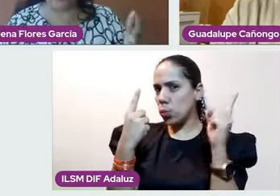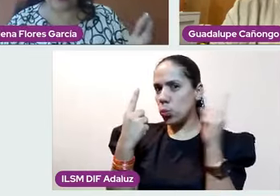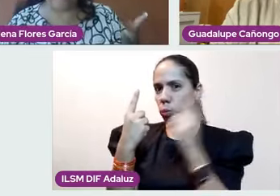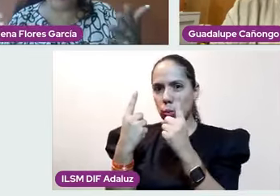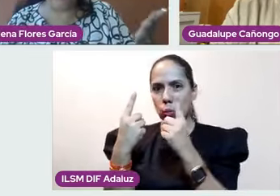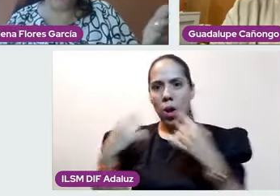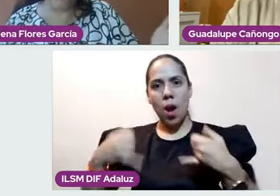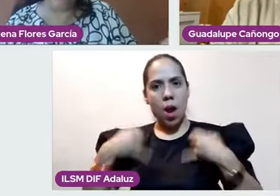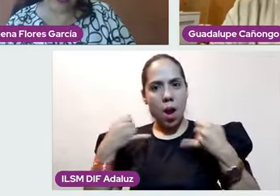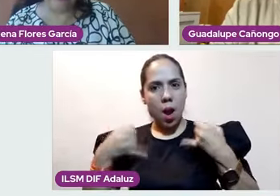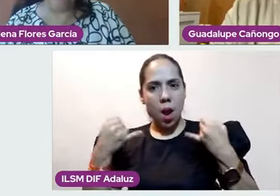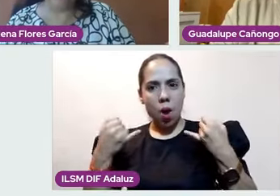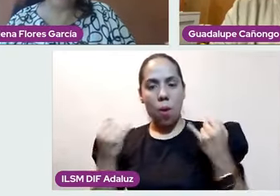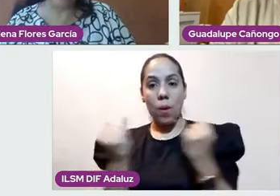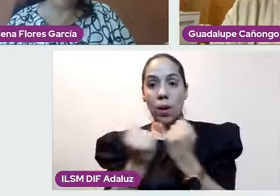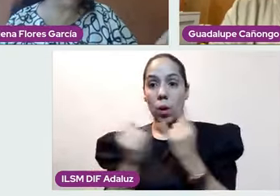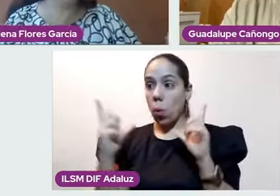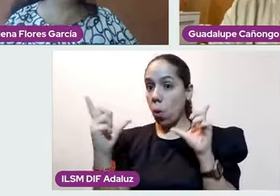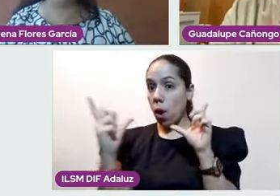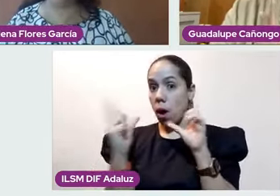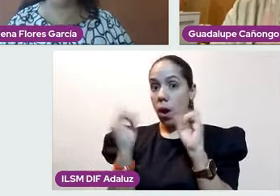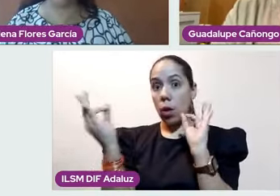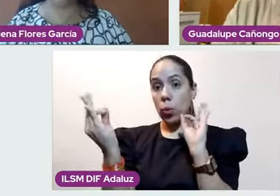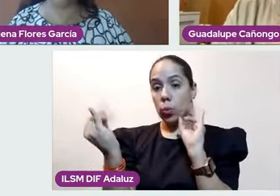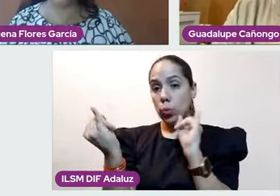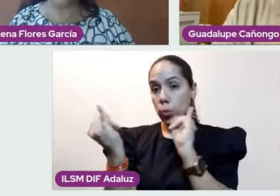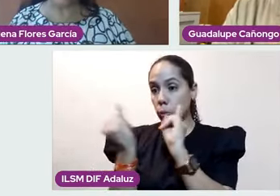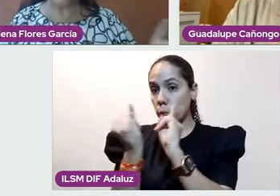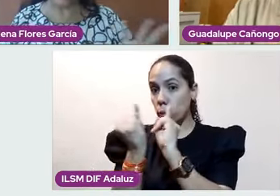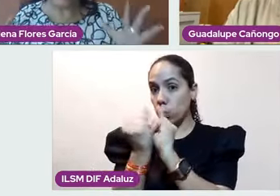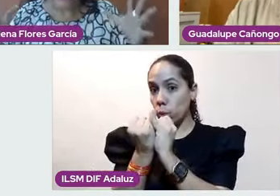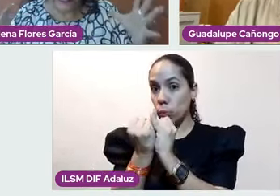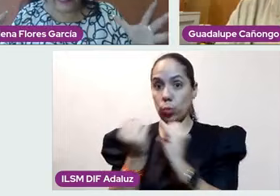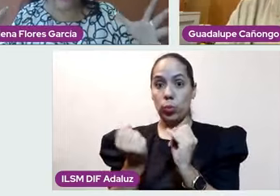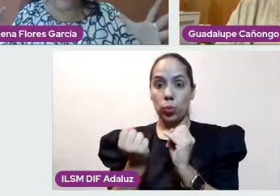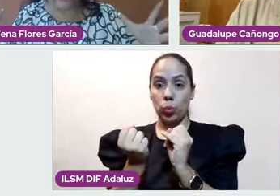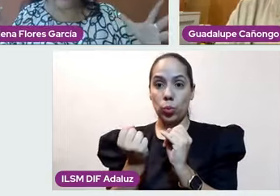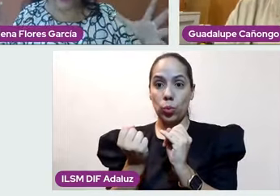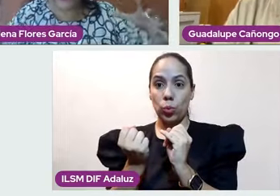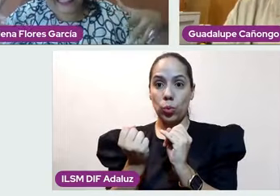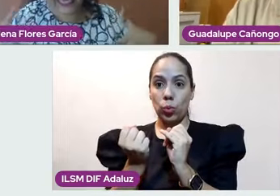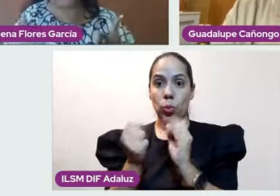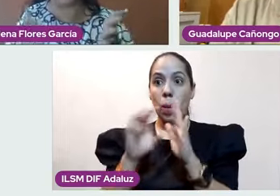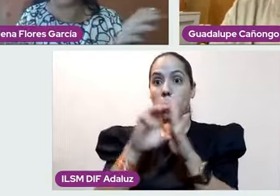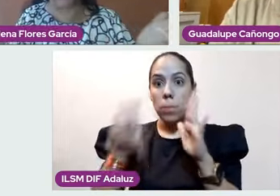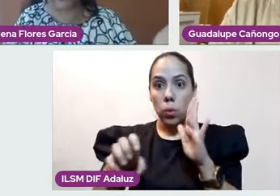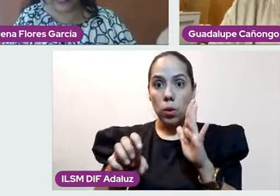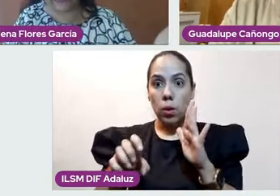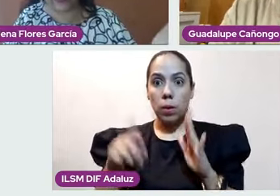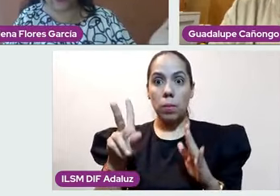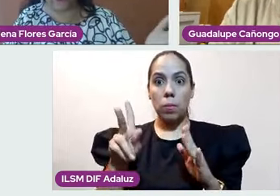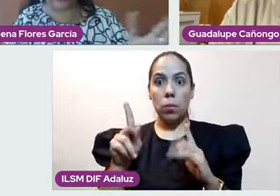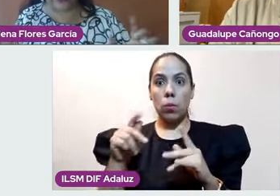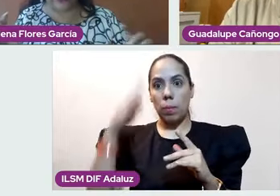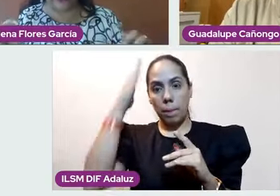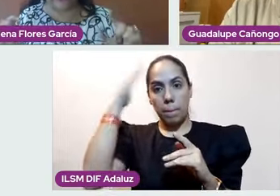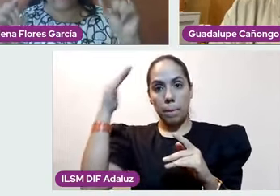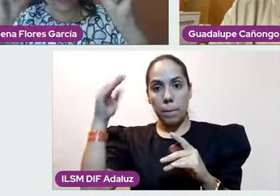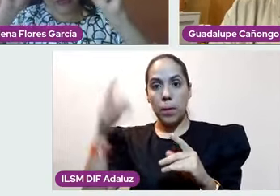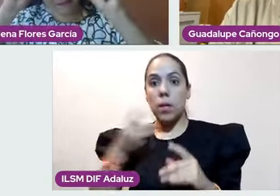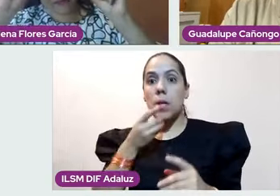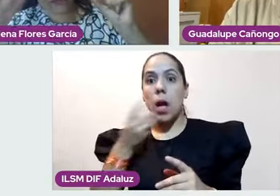una persona, yo no veo bien ni oigo bien. Entonces, ¿qué acceso da la